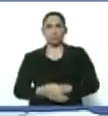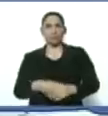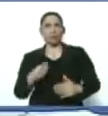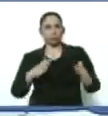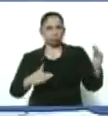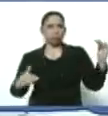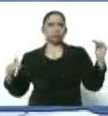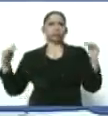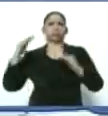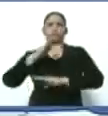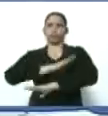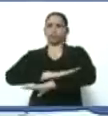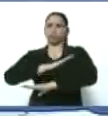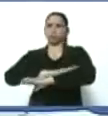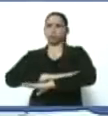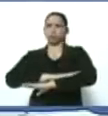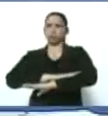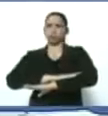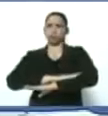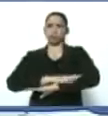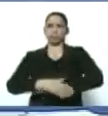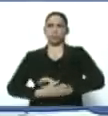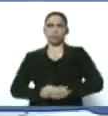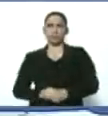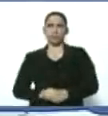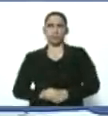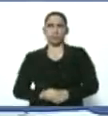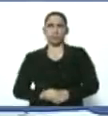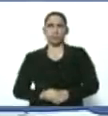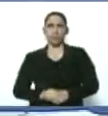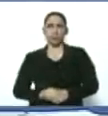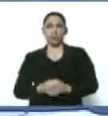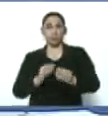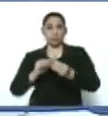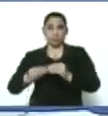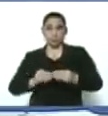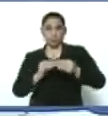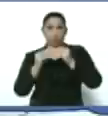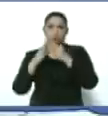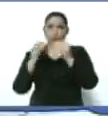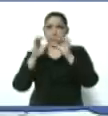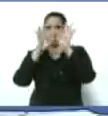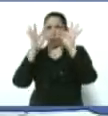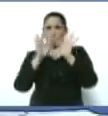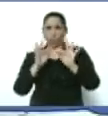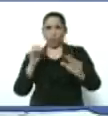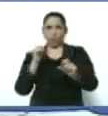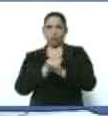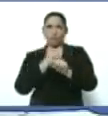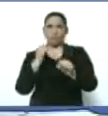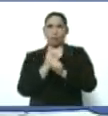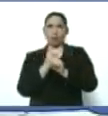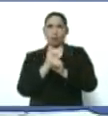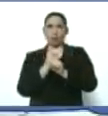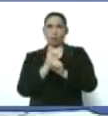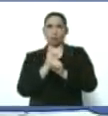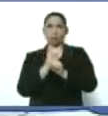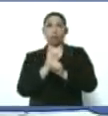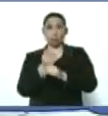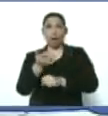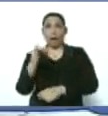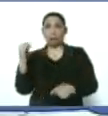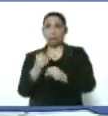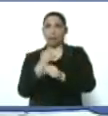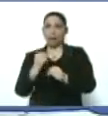altura. Ellos han readecuado todo su mecanismo de trabajo. Están trabajando en